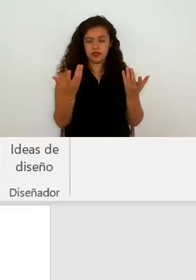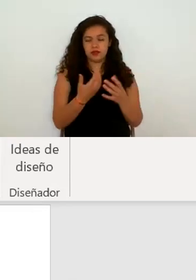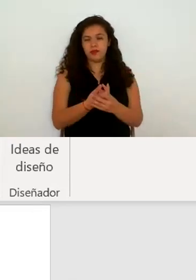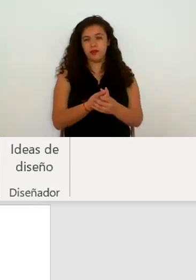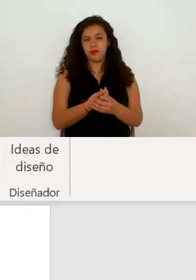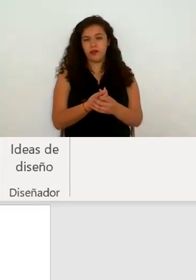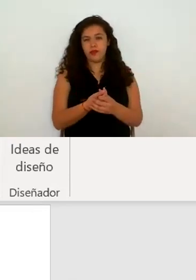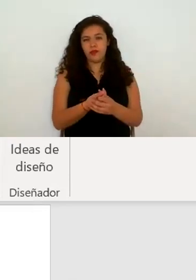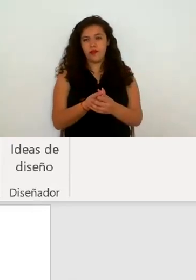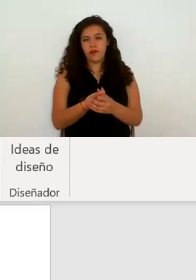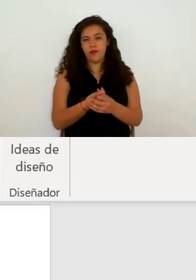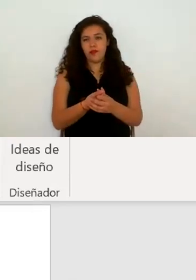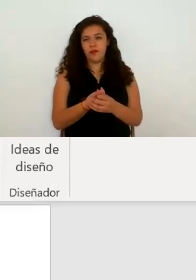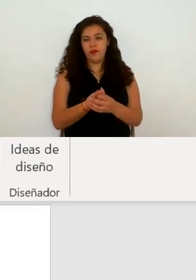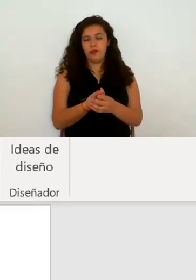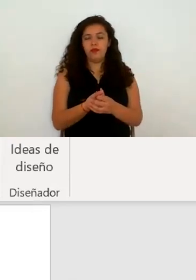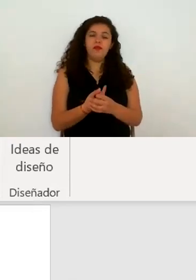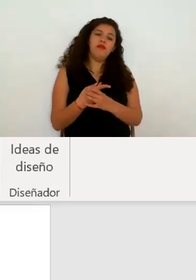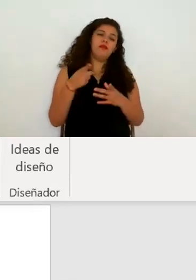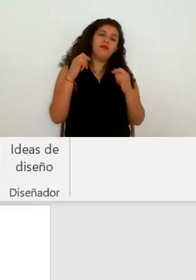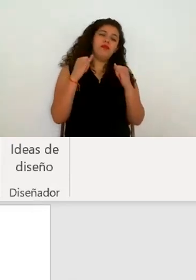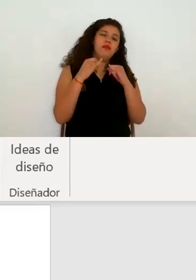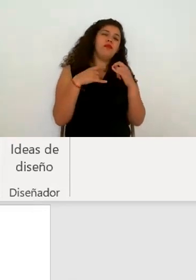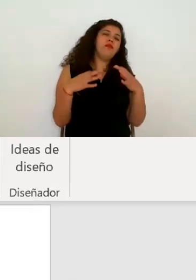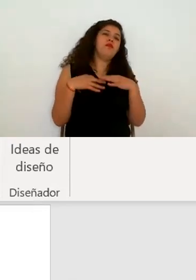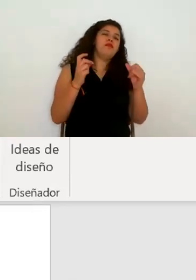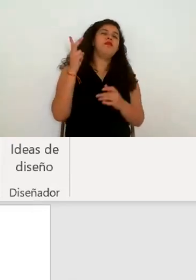decir, oye, la institución se creó en el